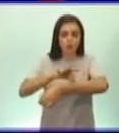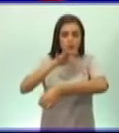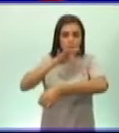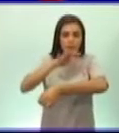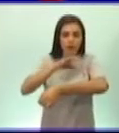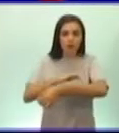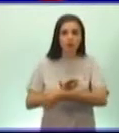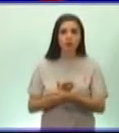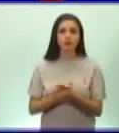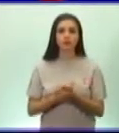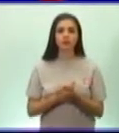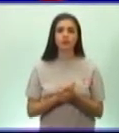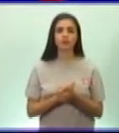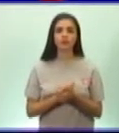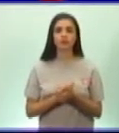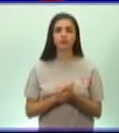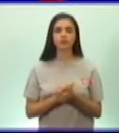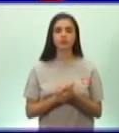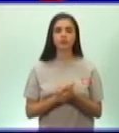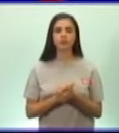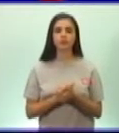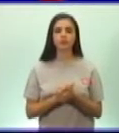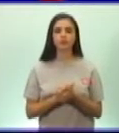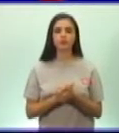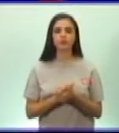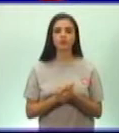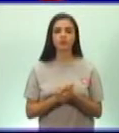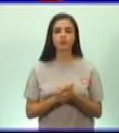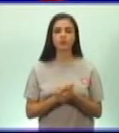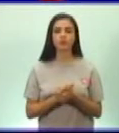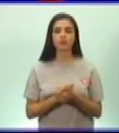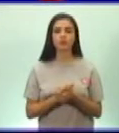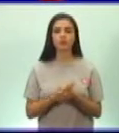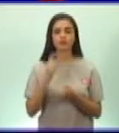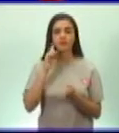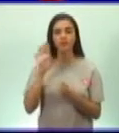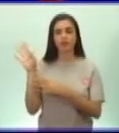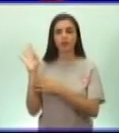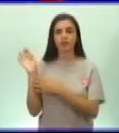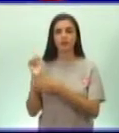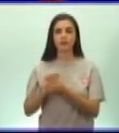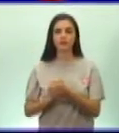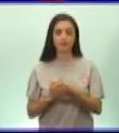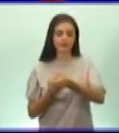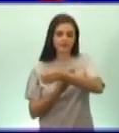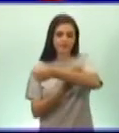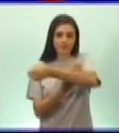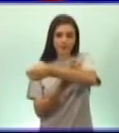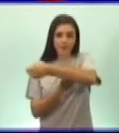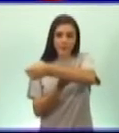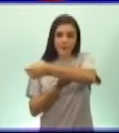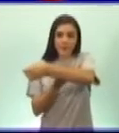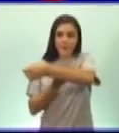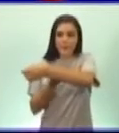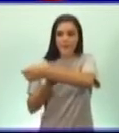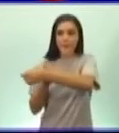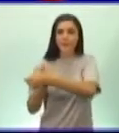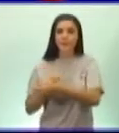brazo, podrán observar estos pequeños pelos.